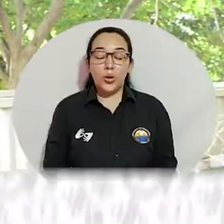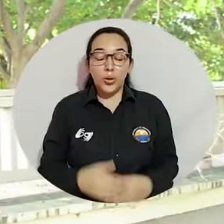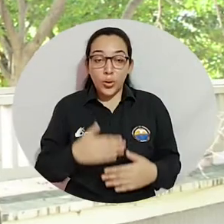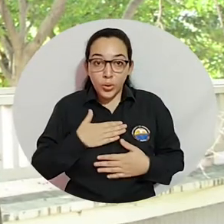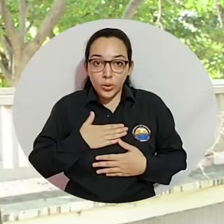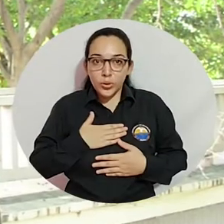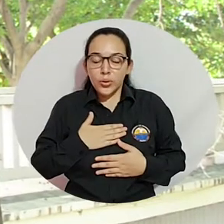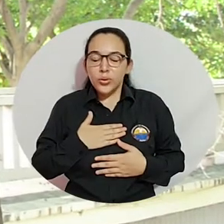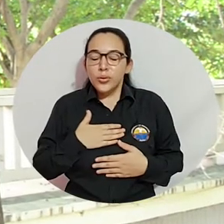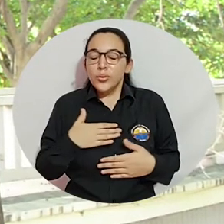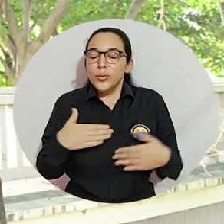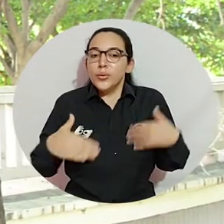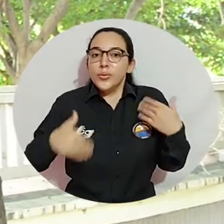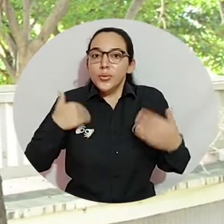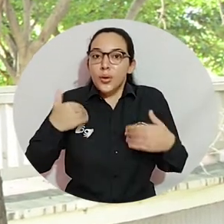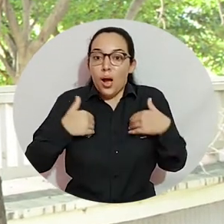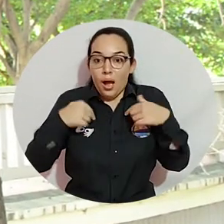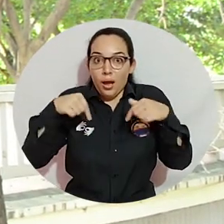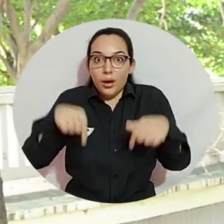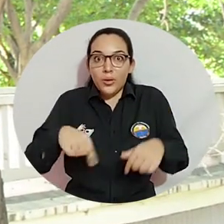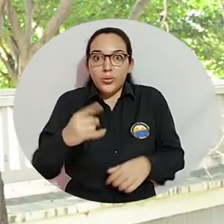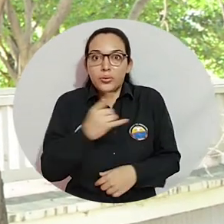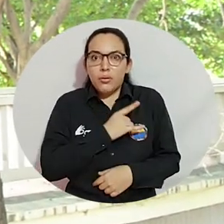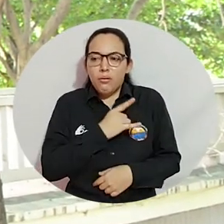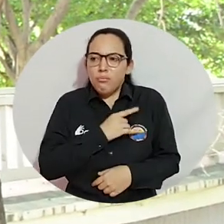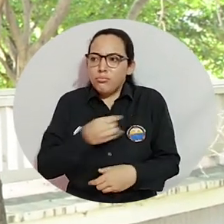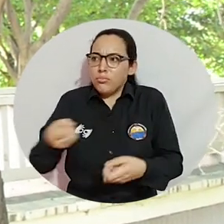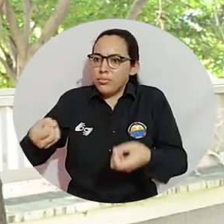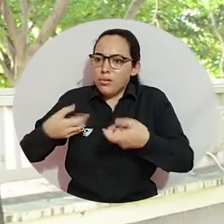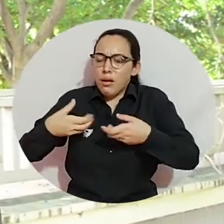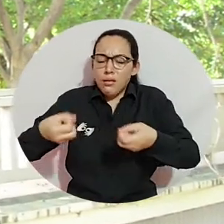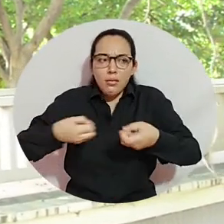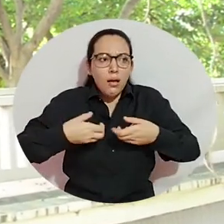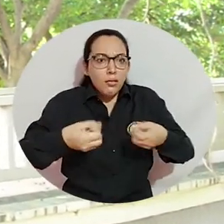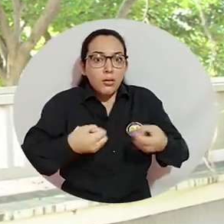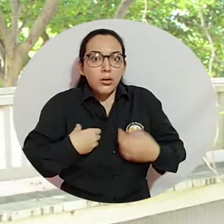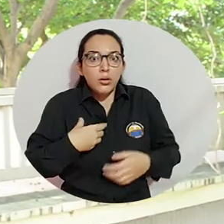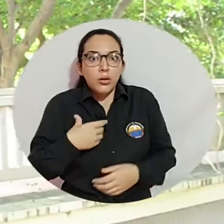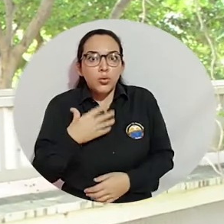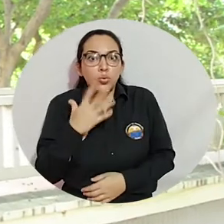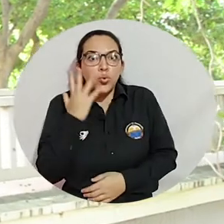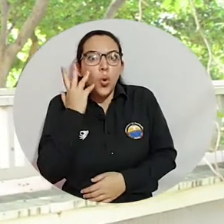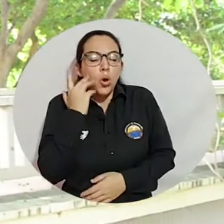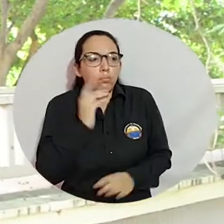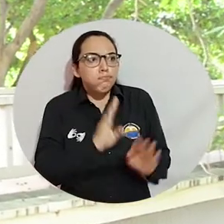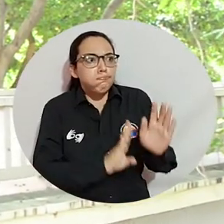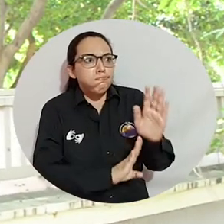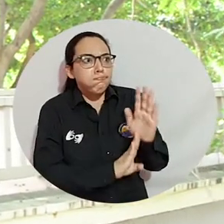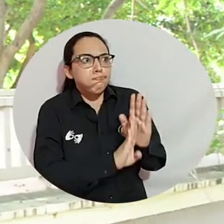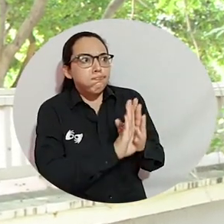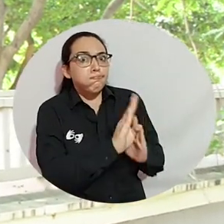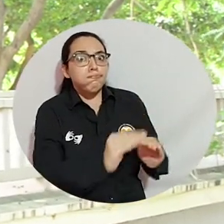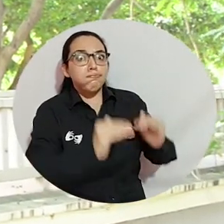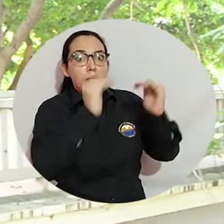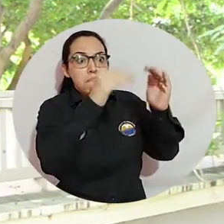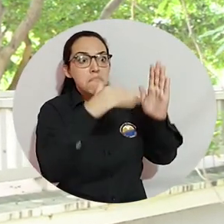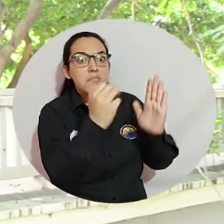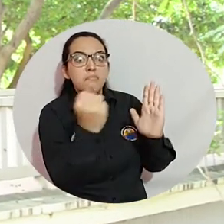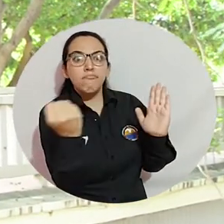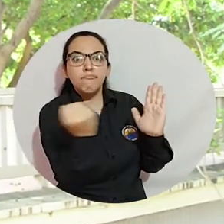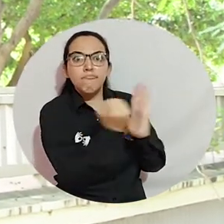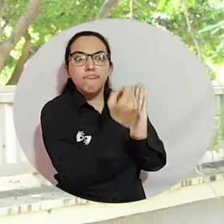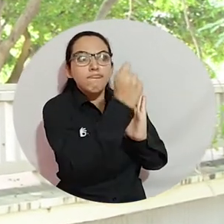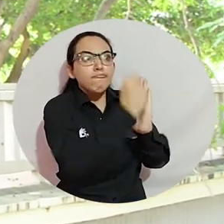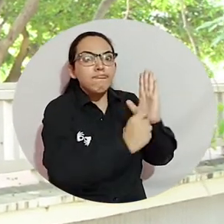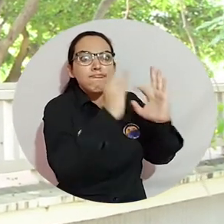y yo la verdad me siento muy afortunada de estar en esta universidad que me ha brindado tanto que cada día se supera más que ahora contamos con una